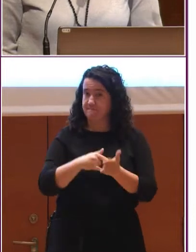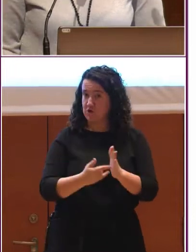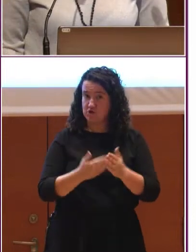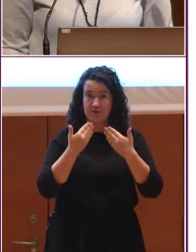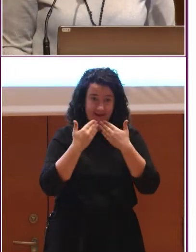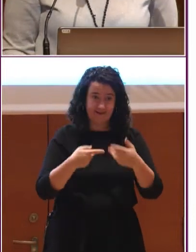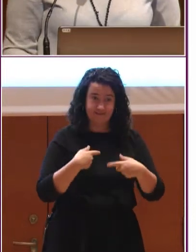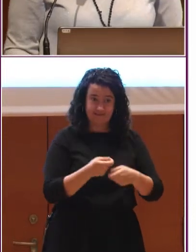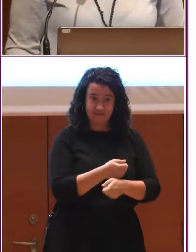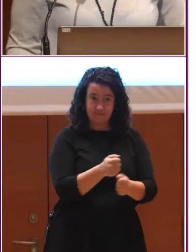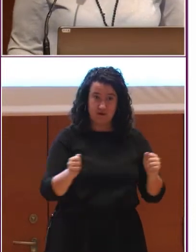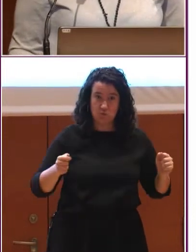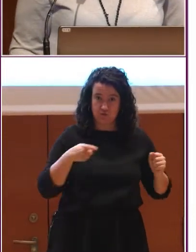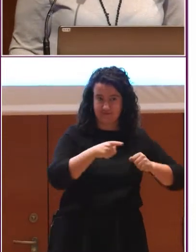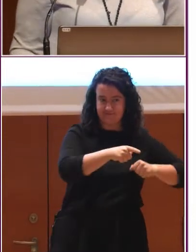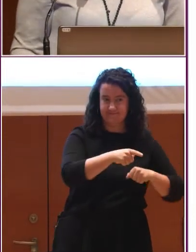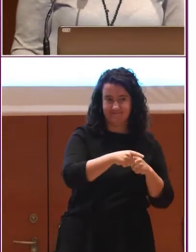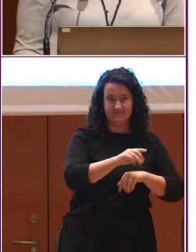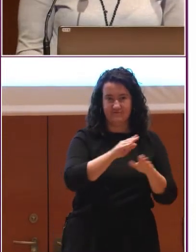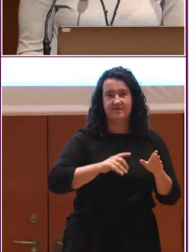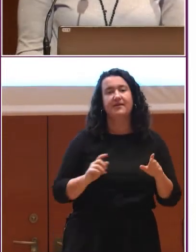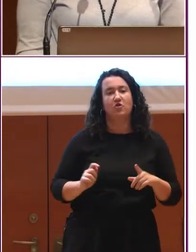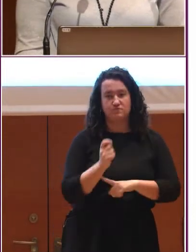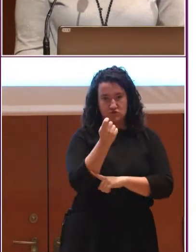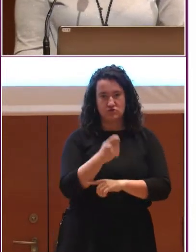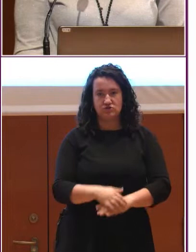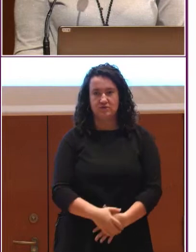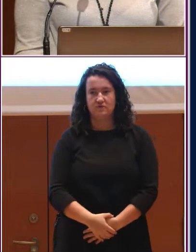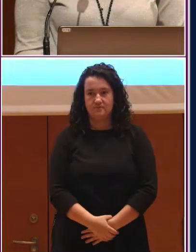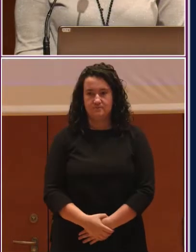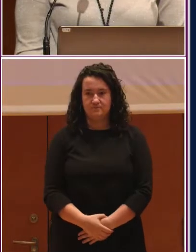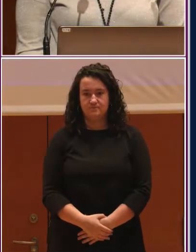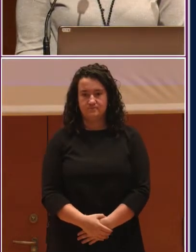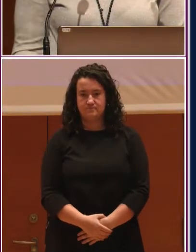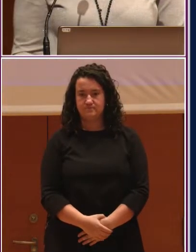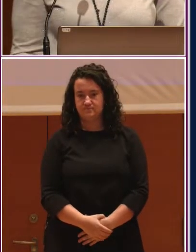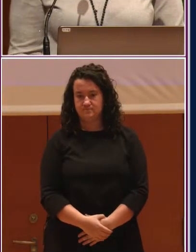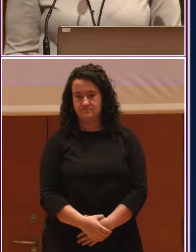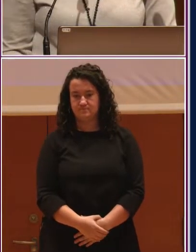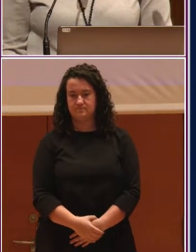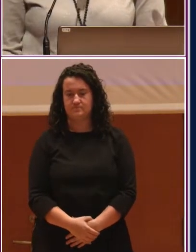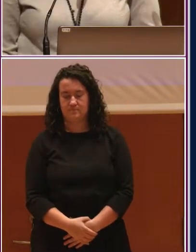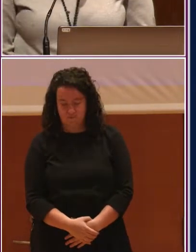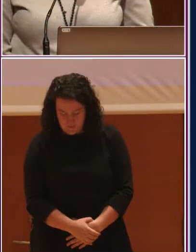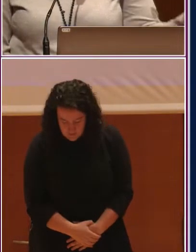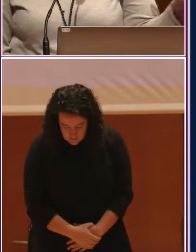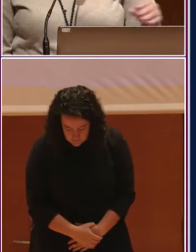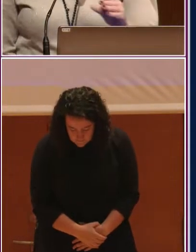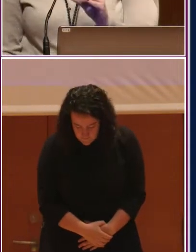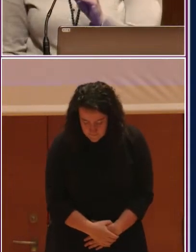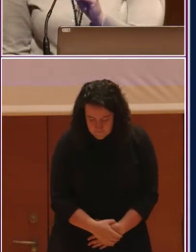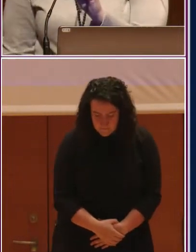repetir qué es un proyecto subvencionado por Emakunde y que gracias a ellas también